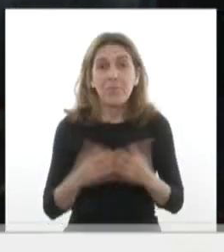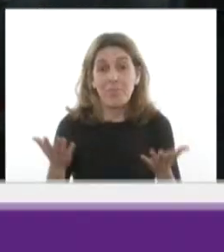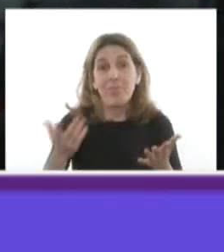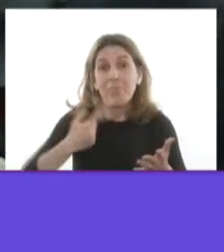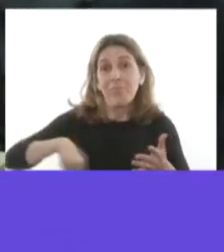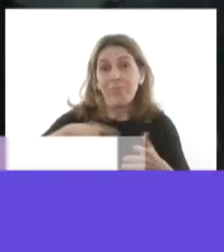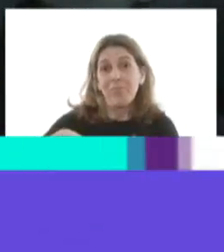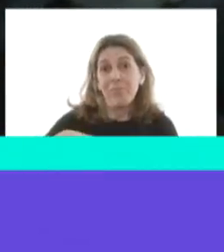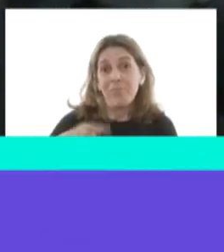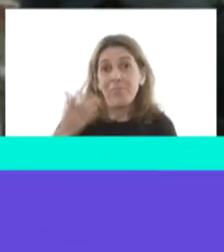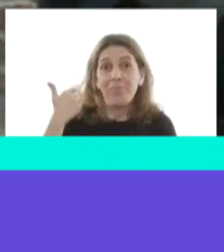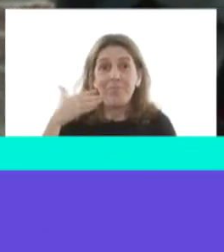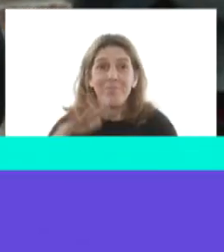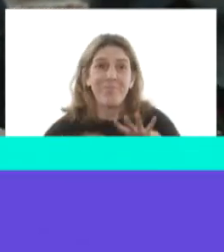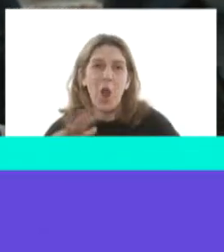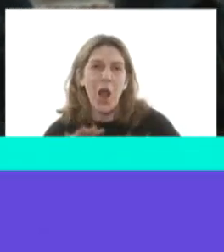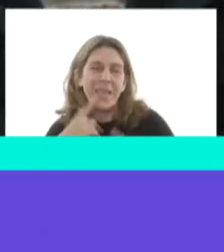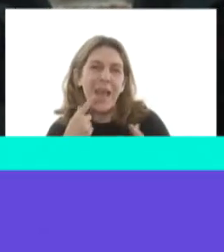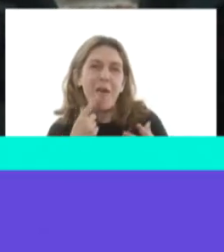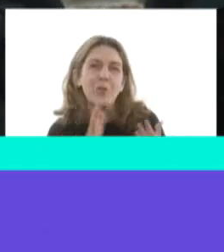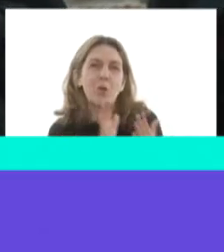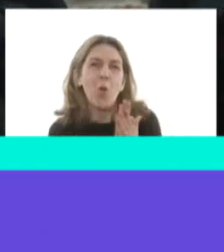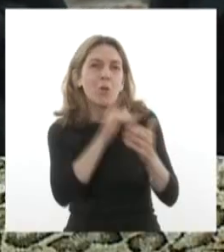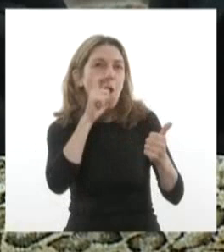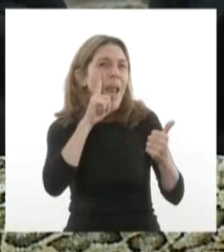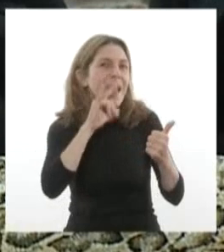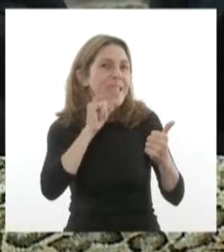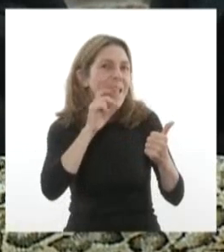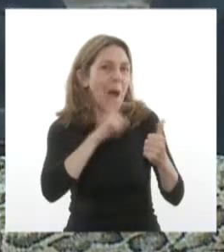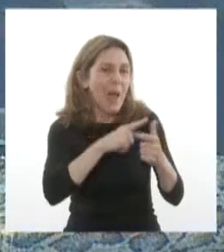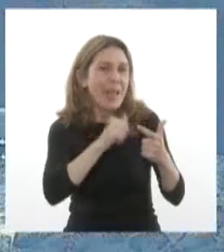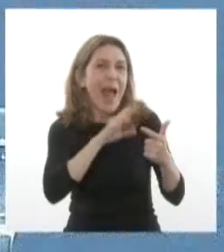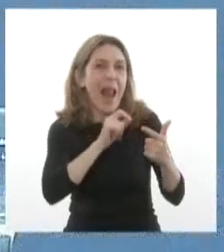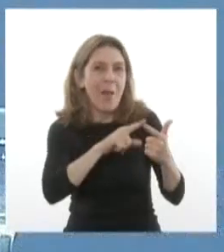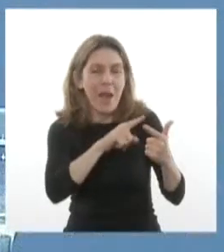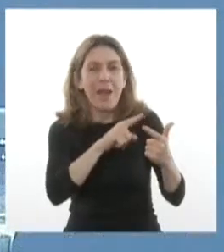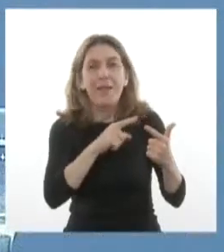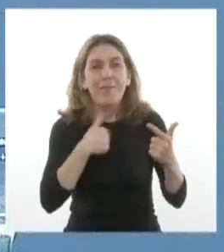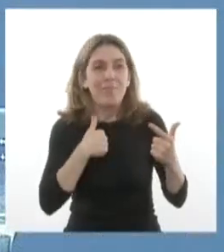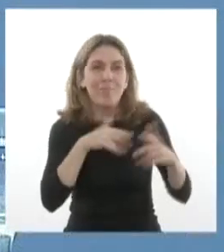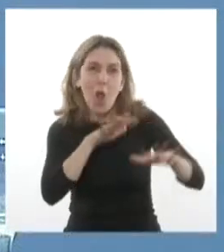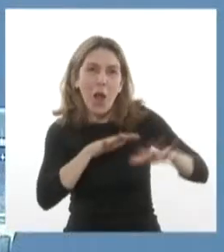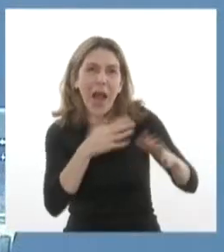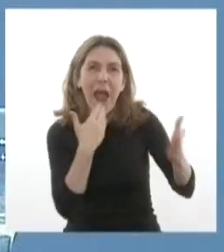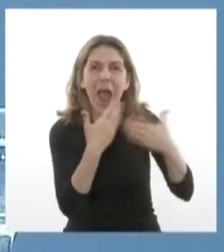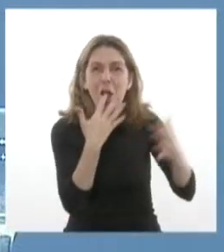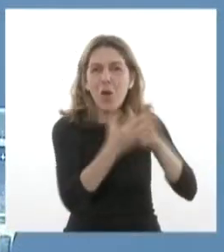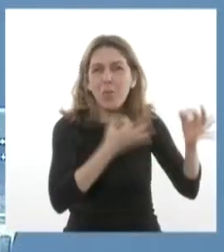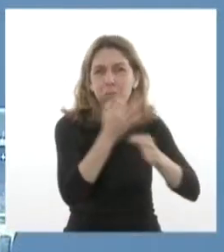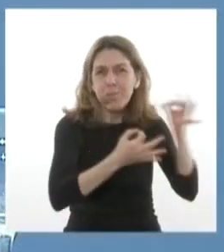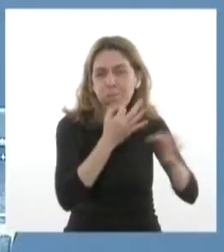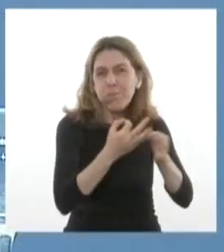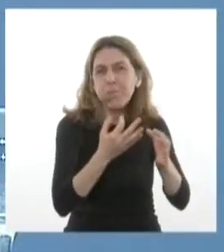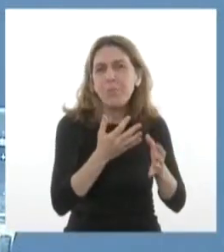Nos organizamos en mi despacho con Elizabeth y con Alba y charlamos un poco